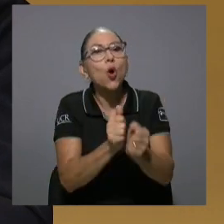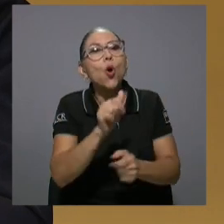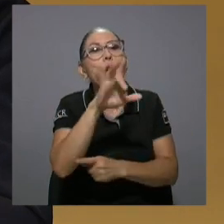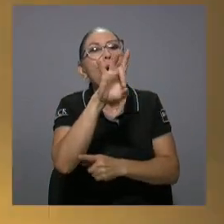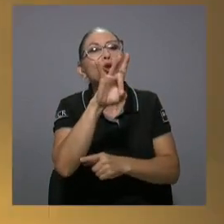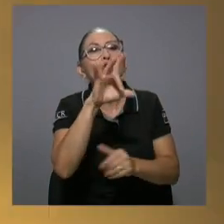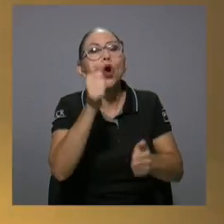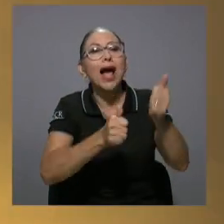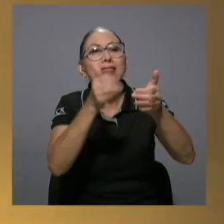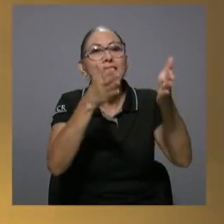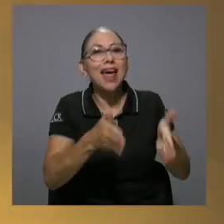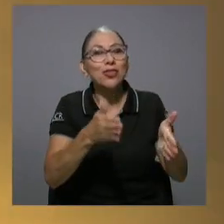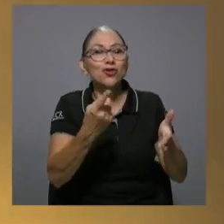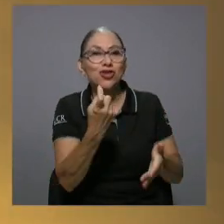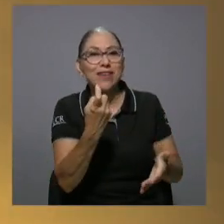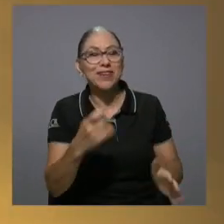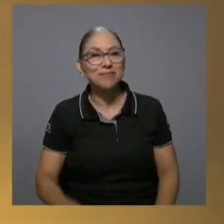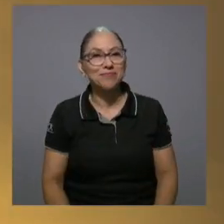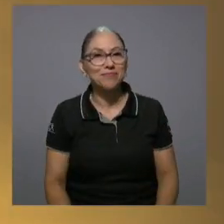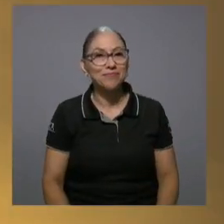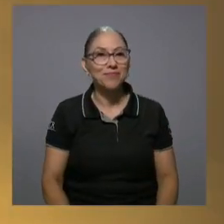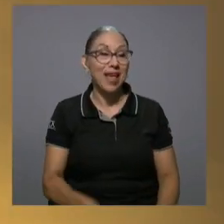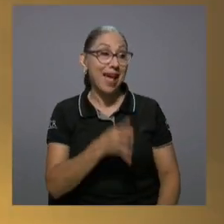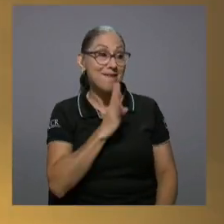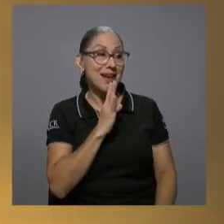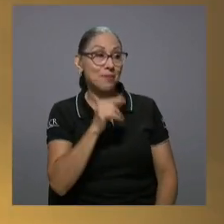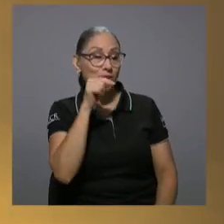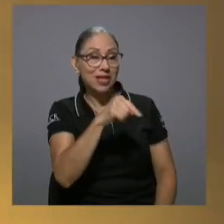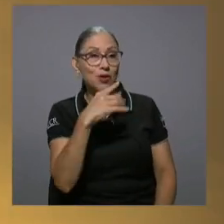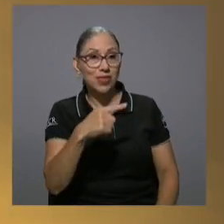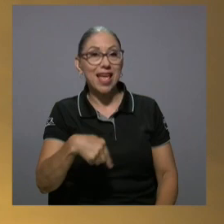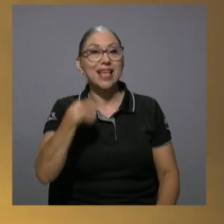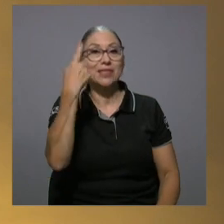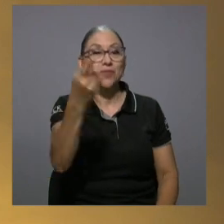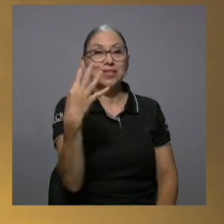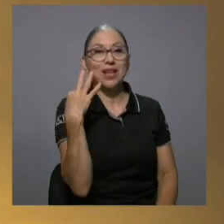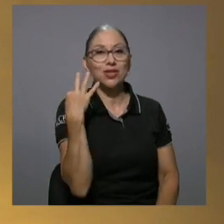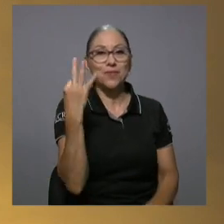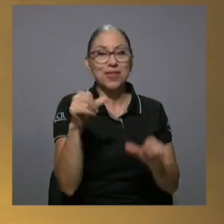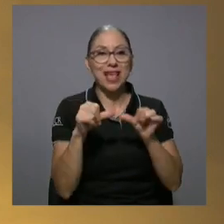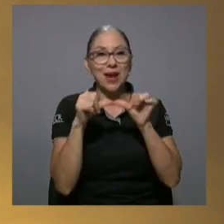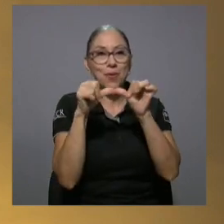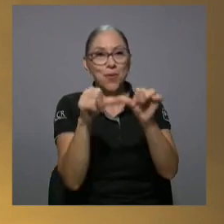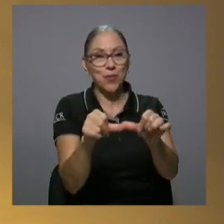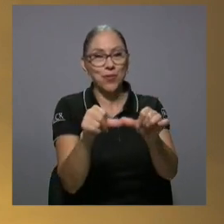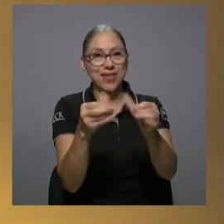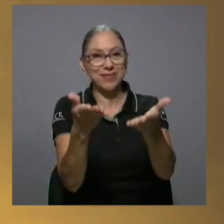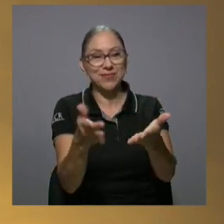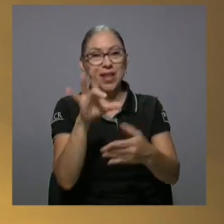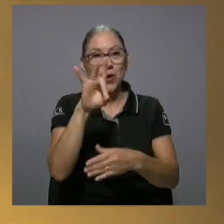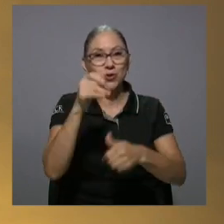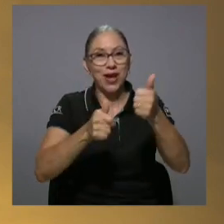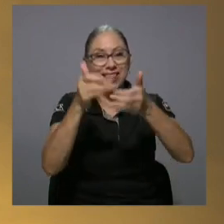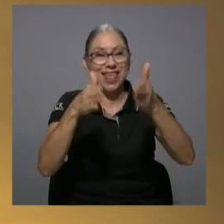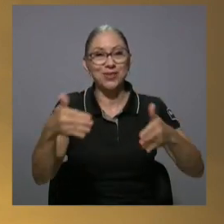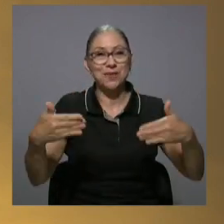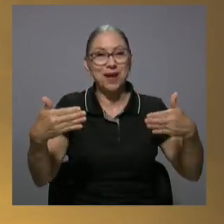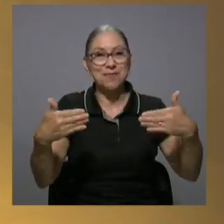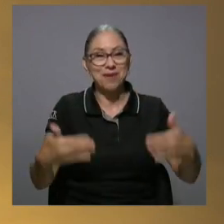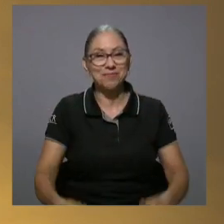restan? Hablaremos de eso, Eduardo, una vez que el canal nos invite a hablar de los 8 candidatos de